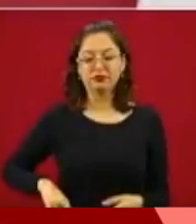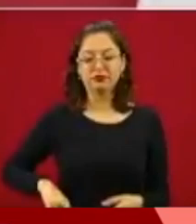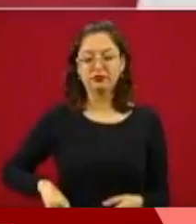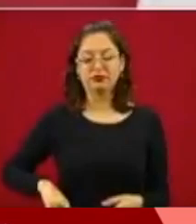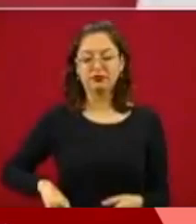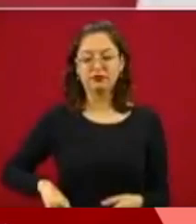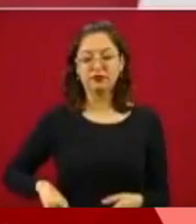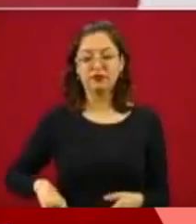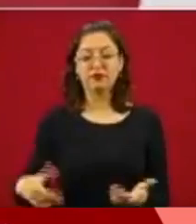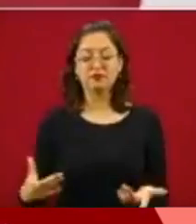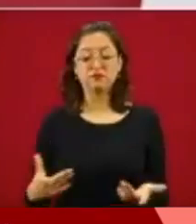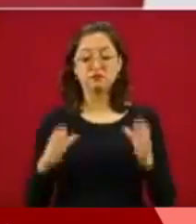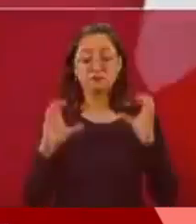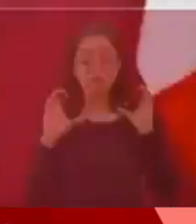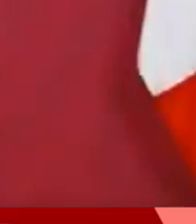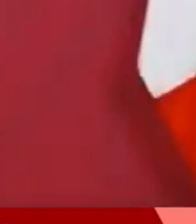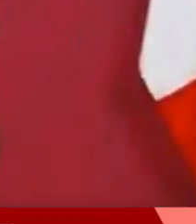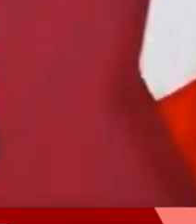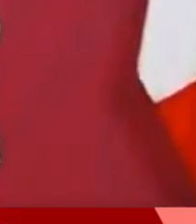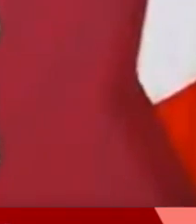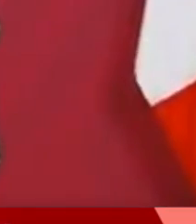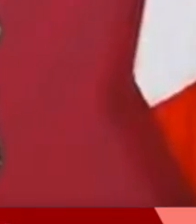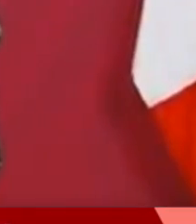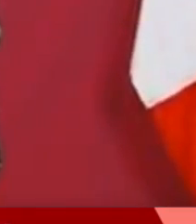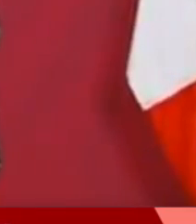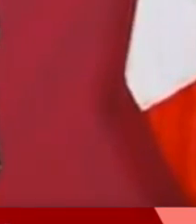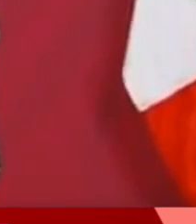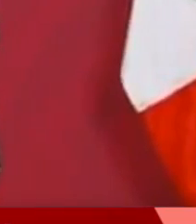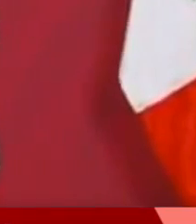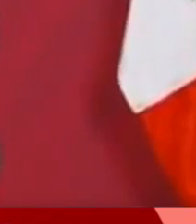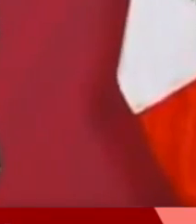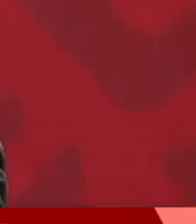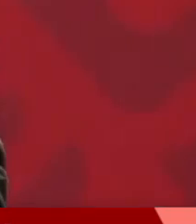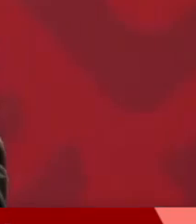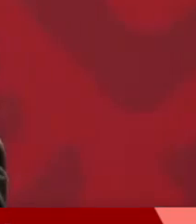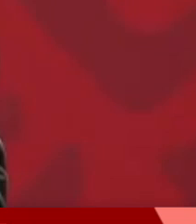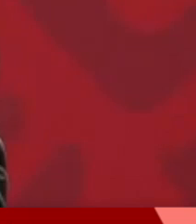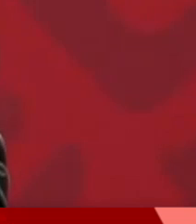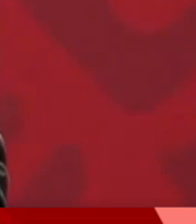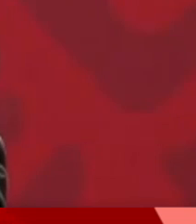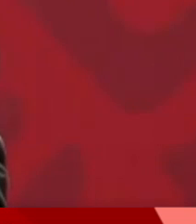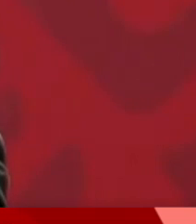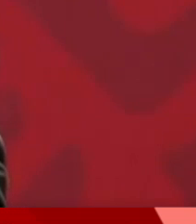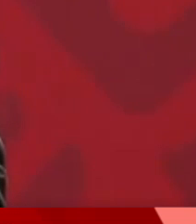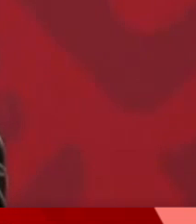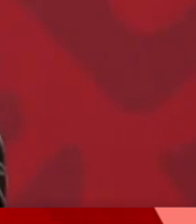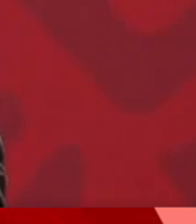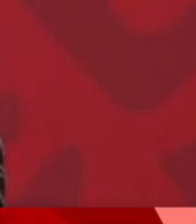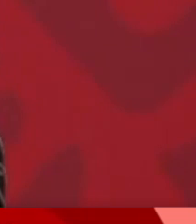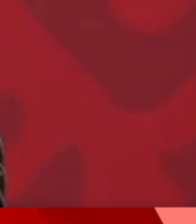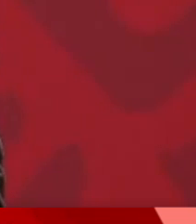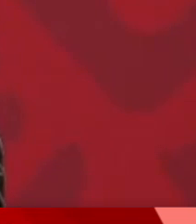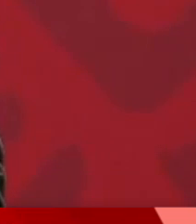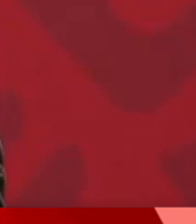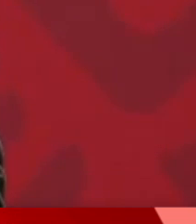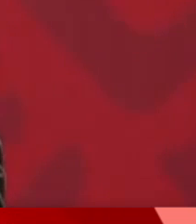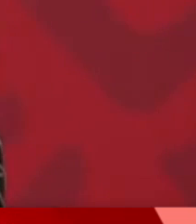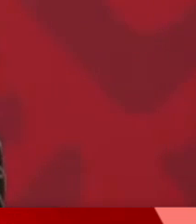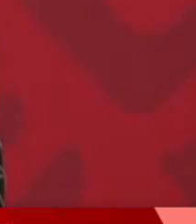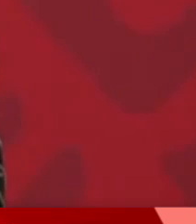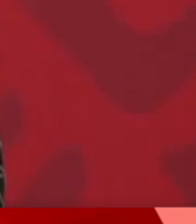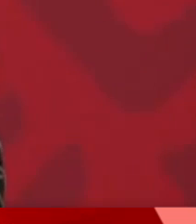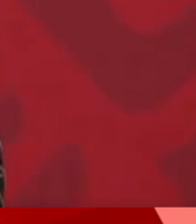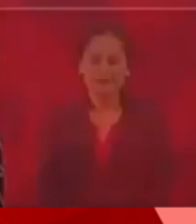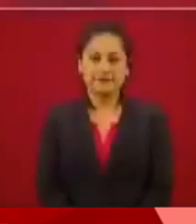para que con cuidado en la Ciudad de México se empiece a